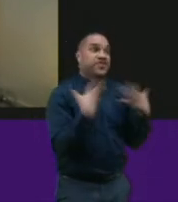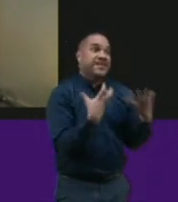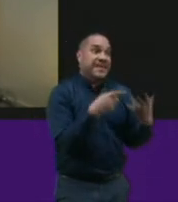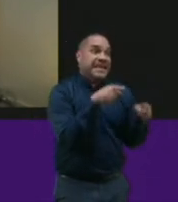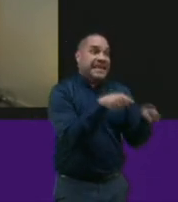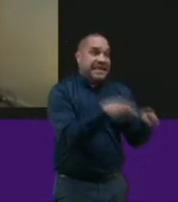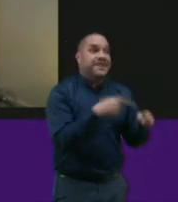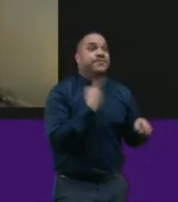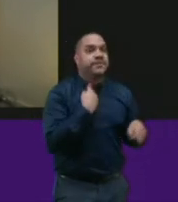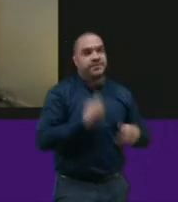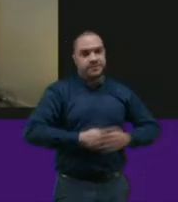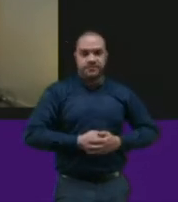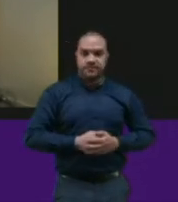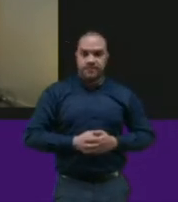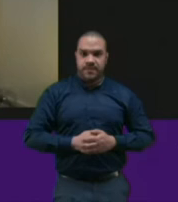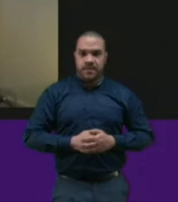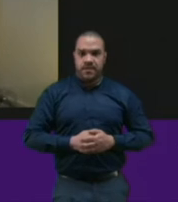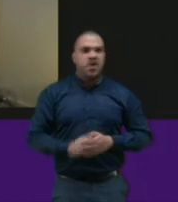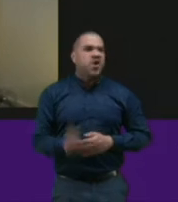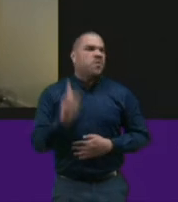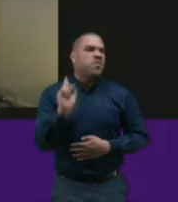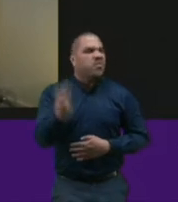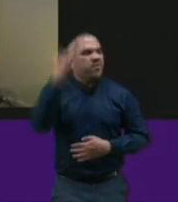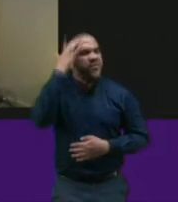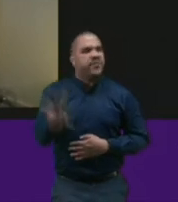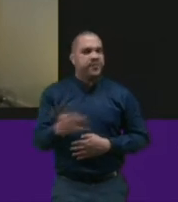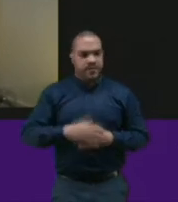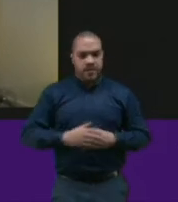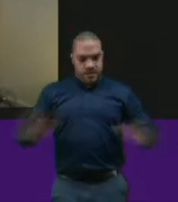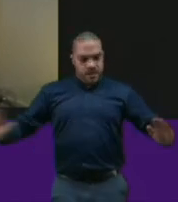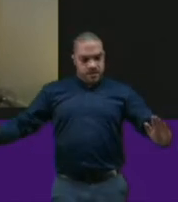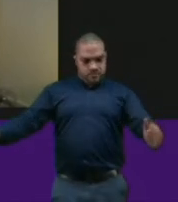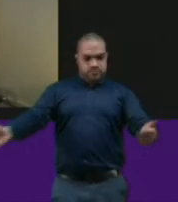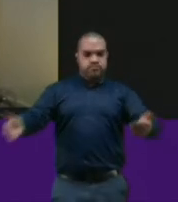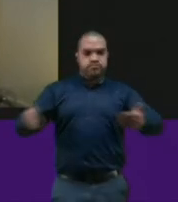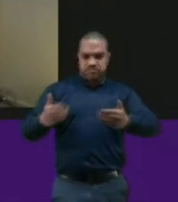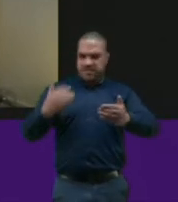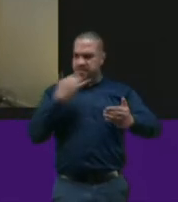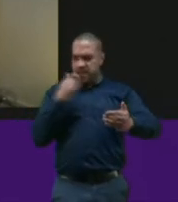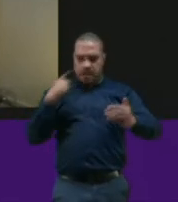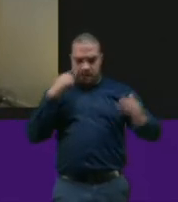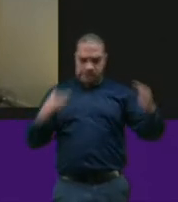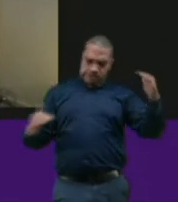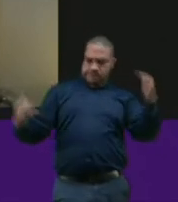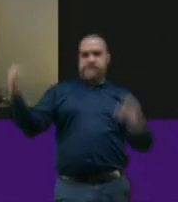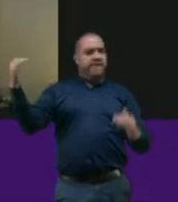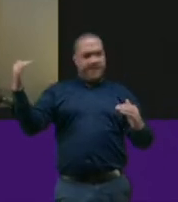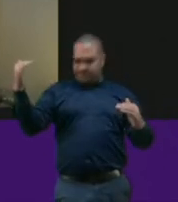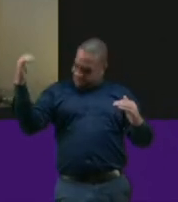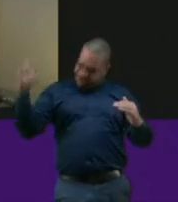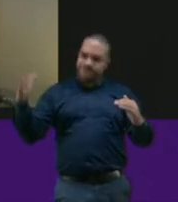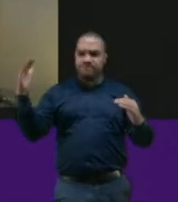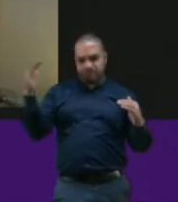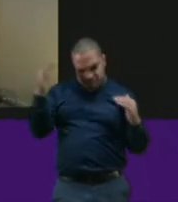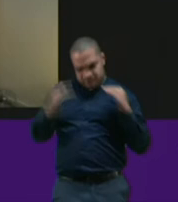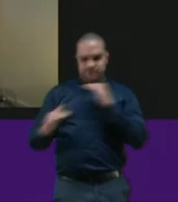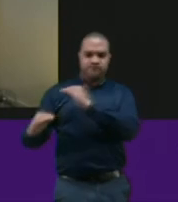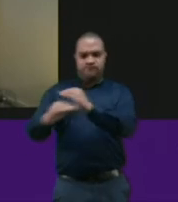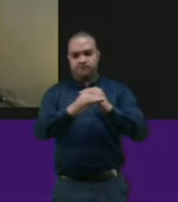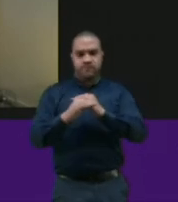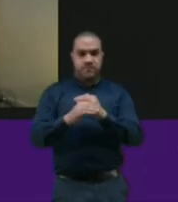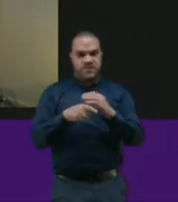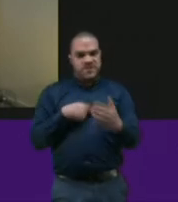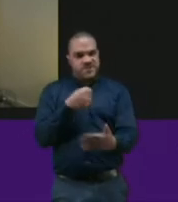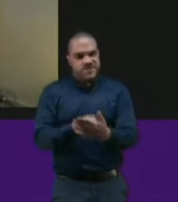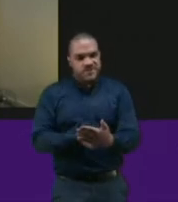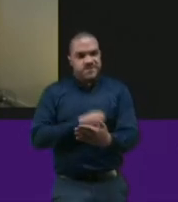simple razón, y es porque queremos disminuir la brecha que existe, por nada más, ¿sí? Entonces, empujando